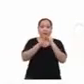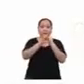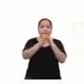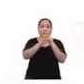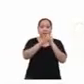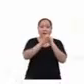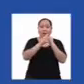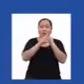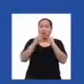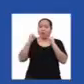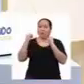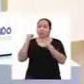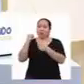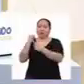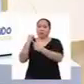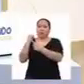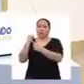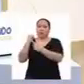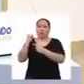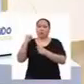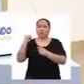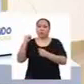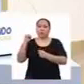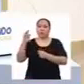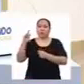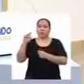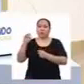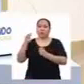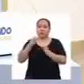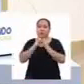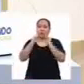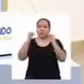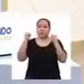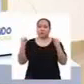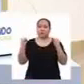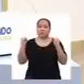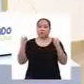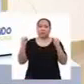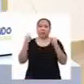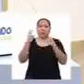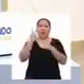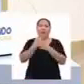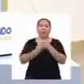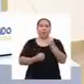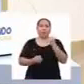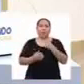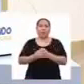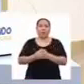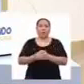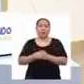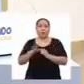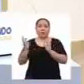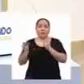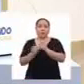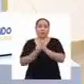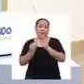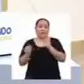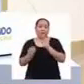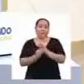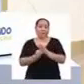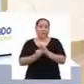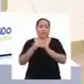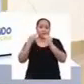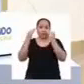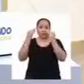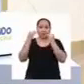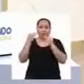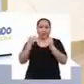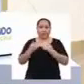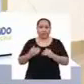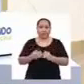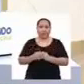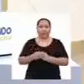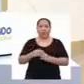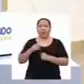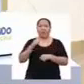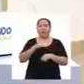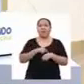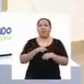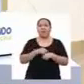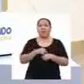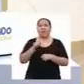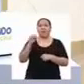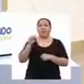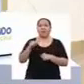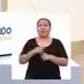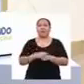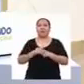deben ser cerrados. Así podemos agrupar los datos para la variable tiempo, que se destina para realizar